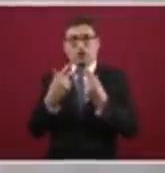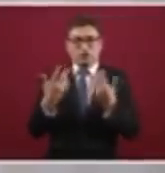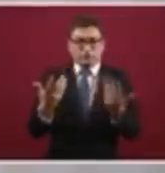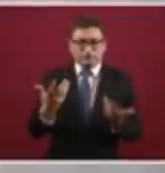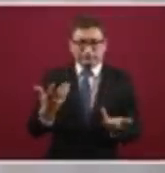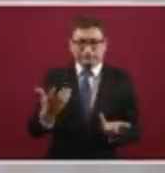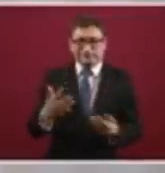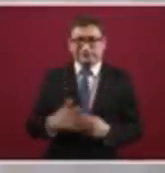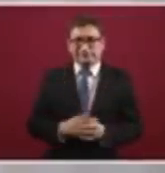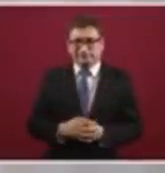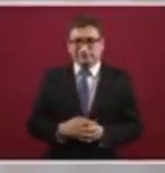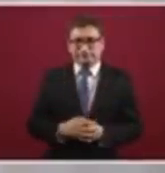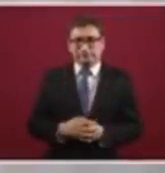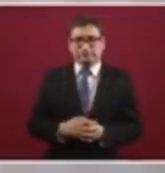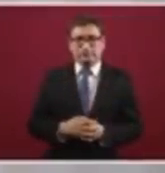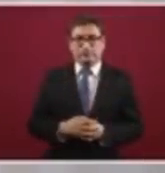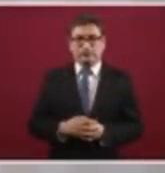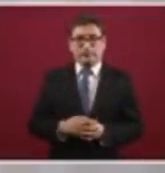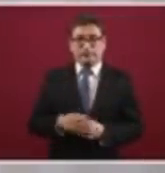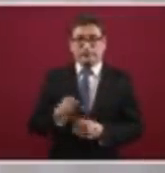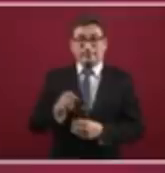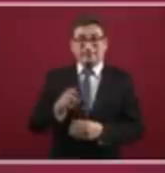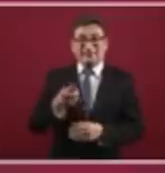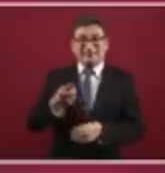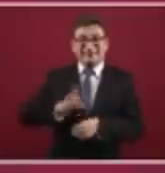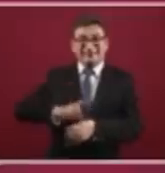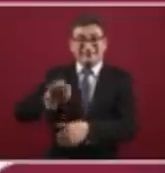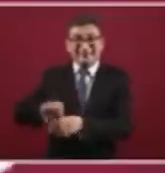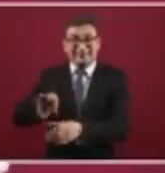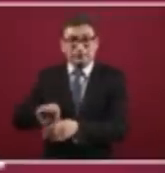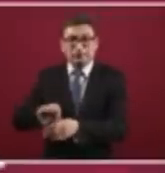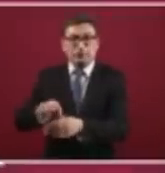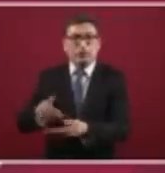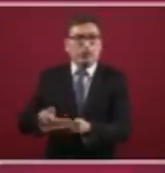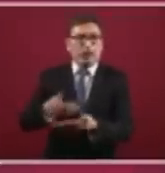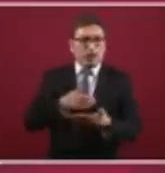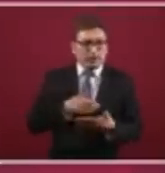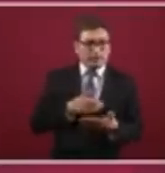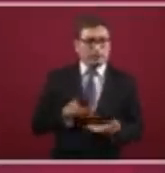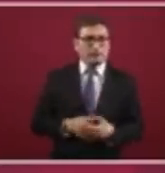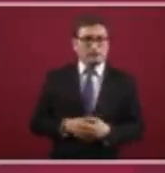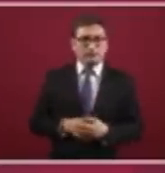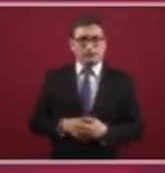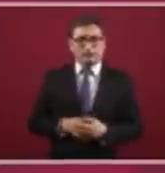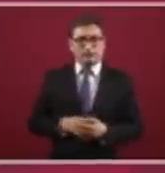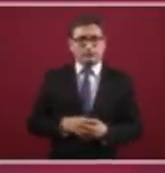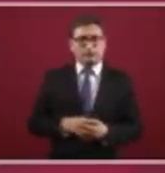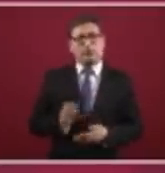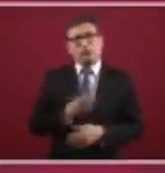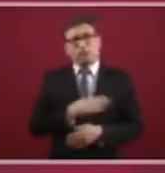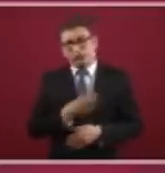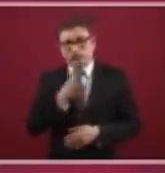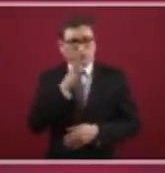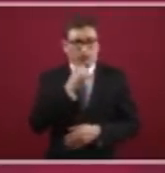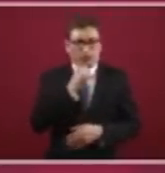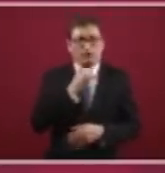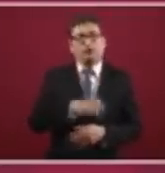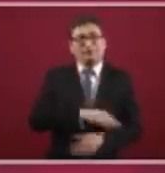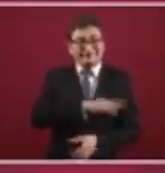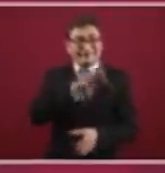elección es antes de la elección después les plantee después del